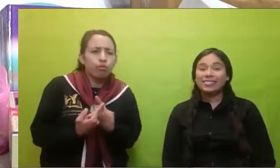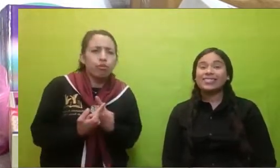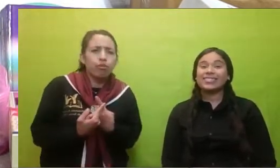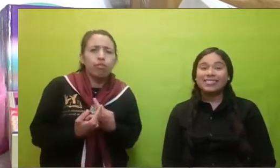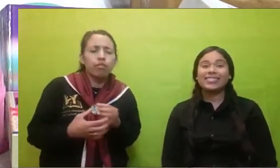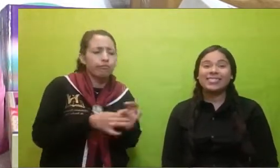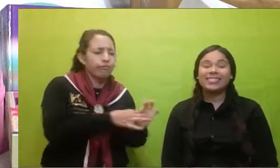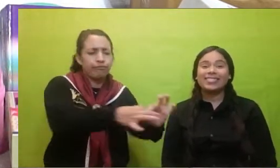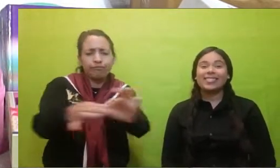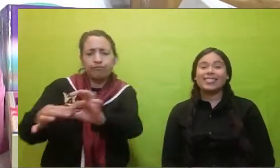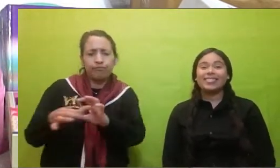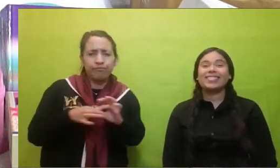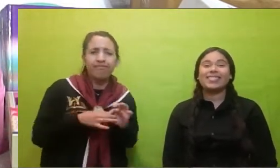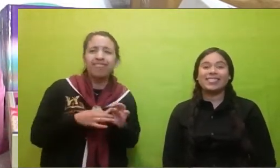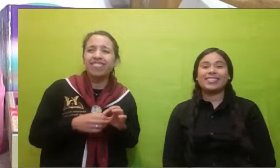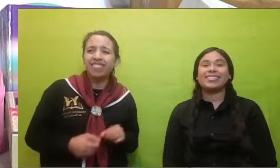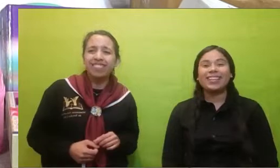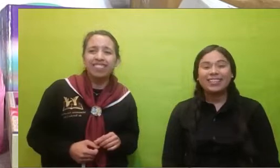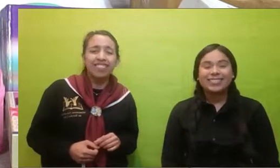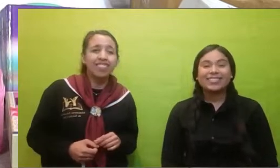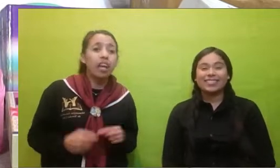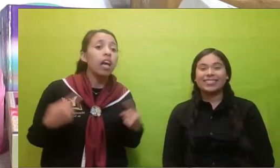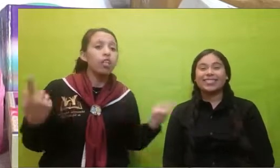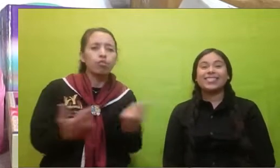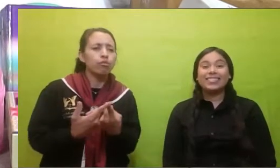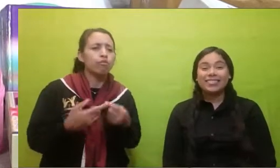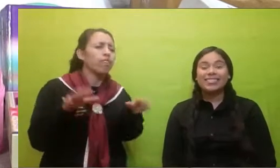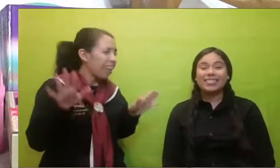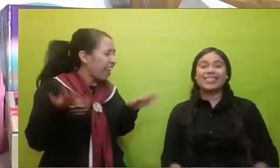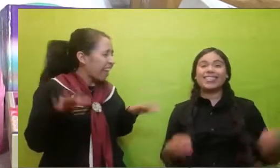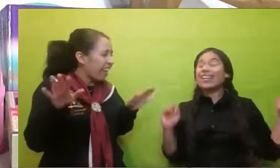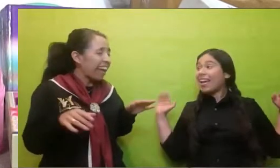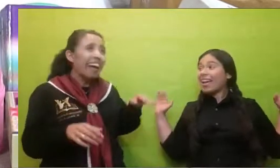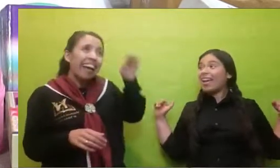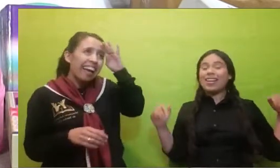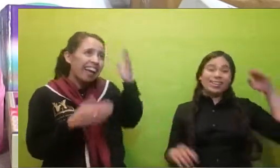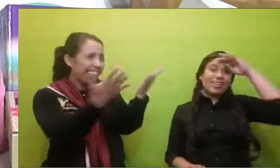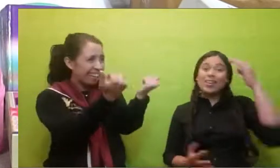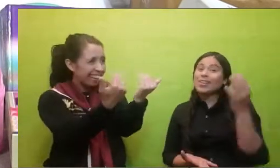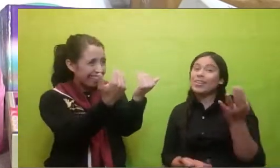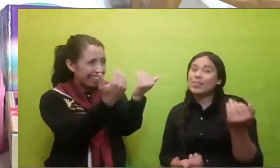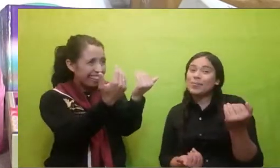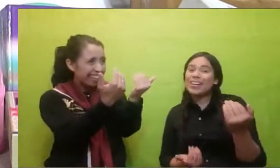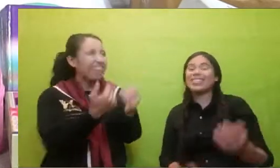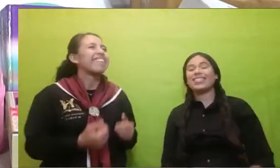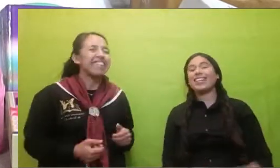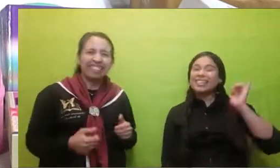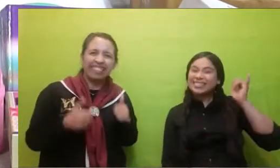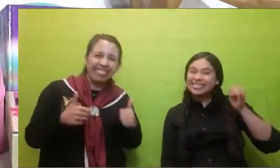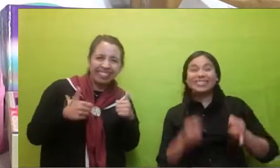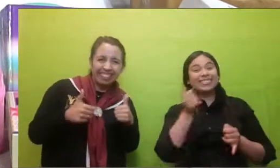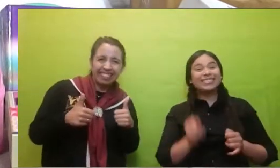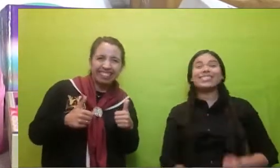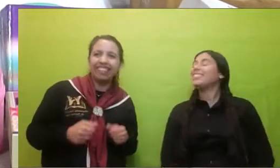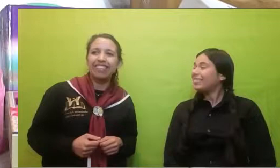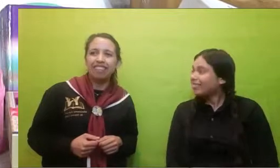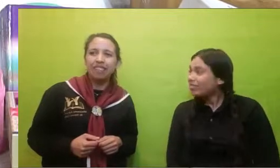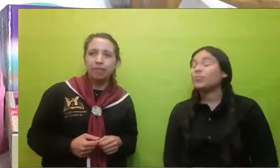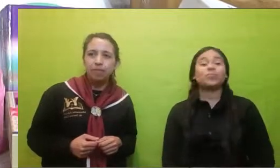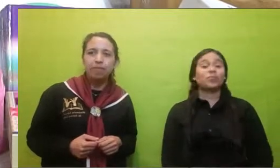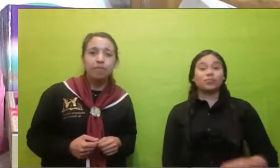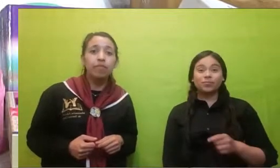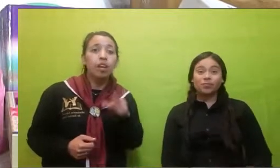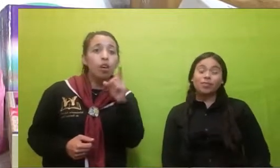vecino. Porque esto es muy importante. Nos debemos unir en la misión, porque así como ustedes son Ángel y